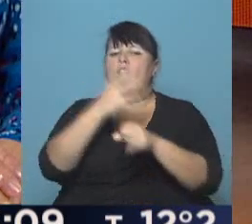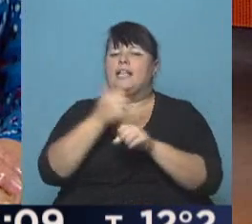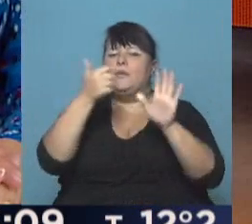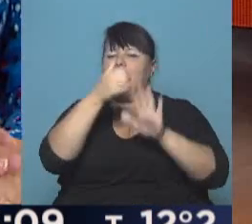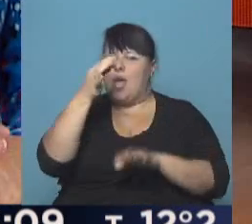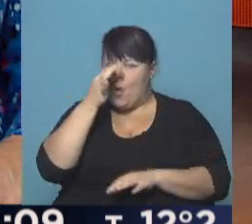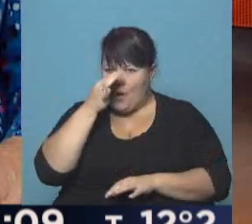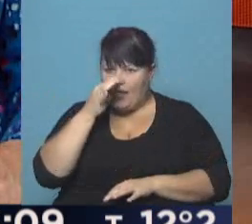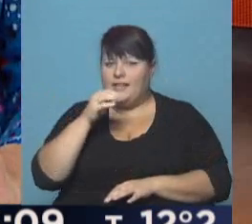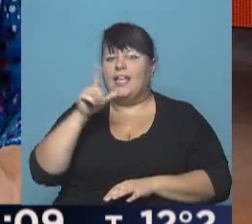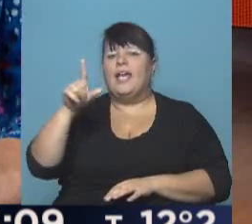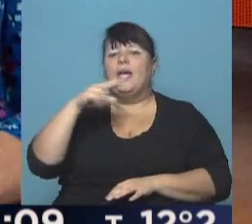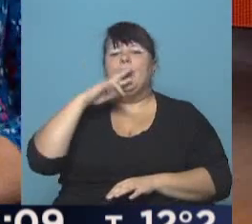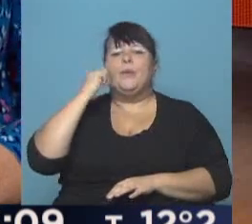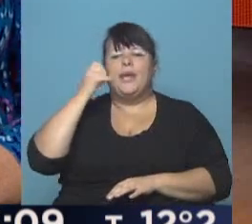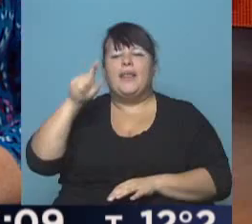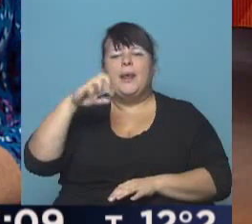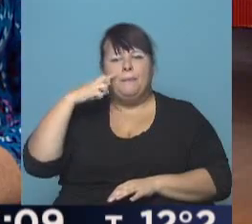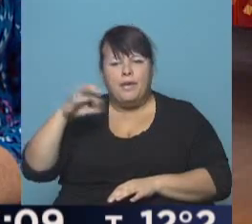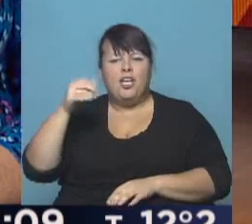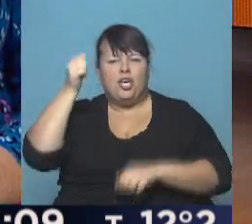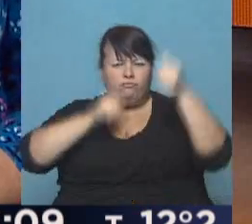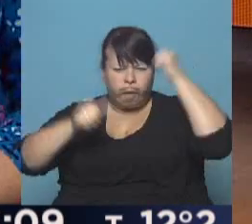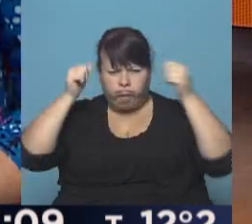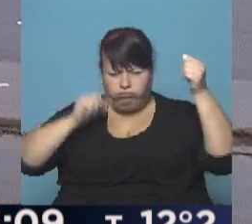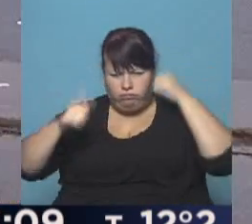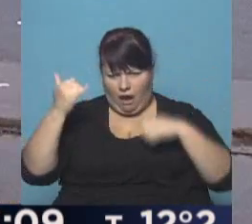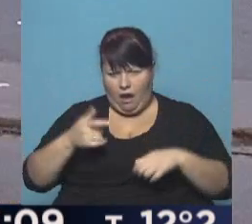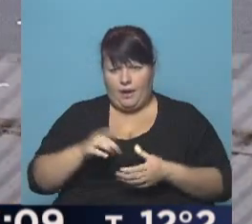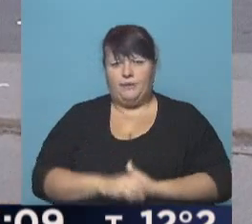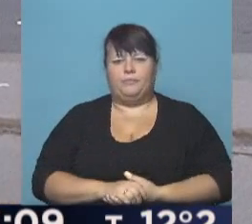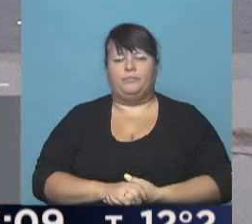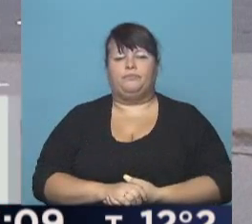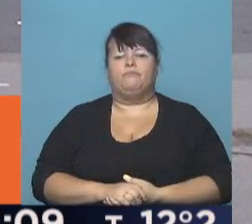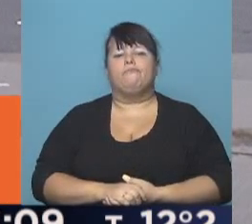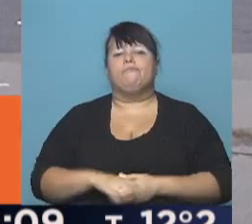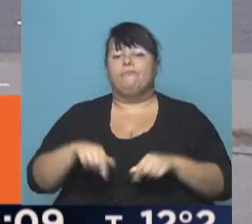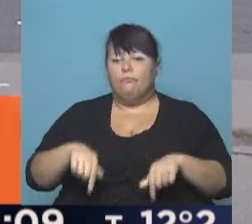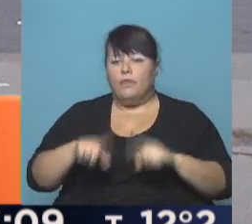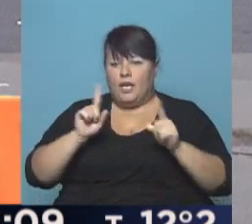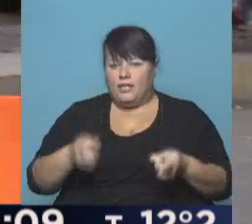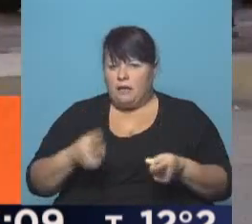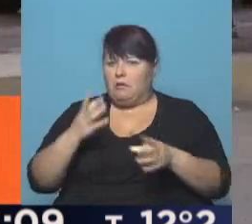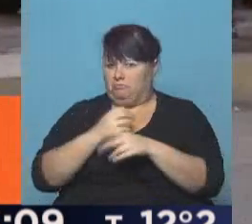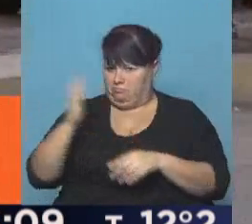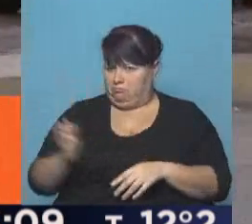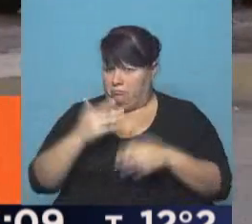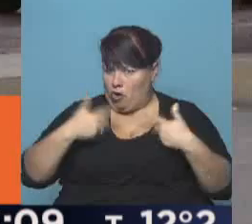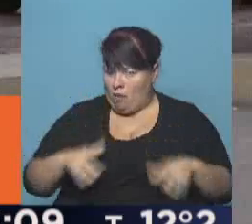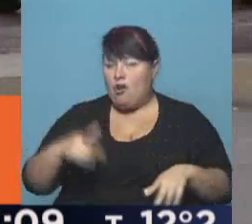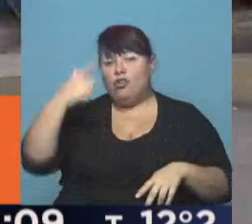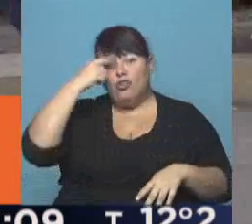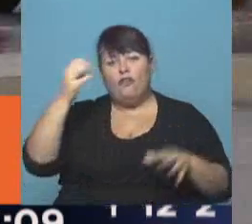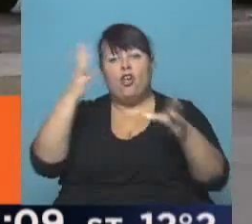620 en virrey del pino recibió varios cortes en la cabeza y ahora funcionan con total normalidad los